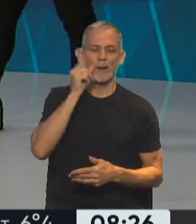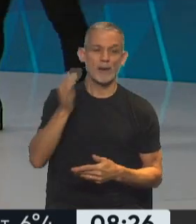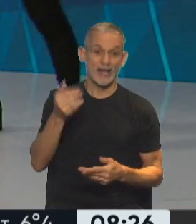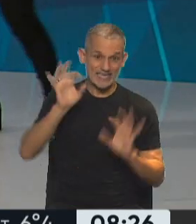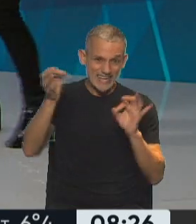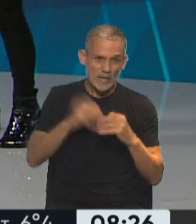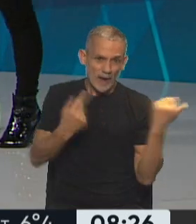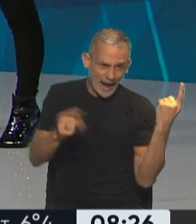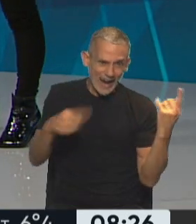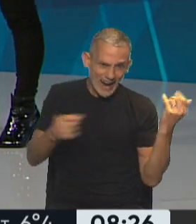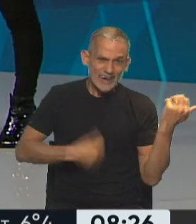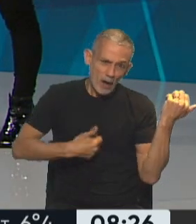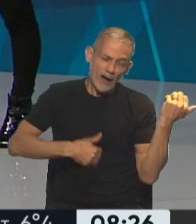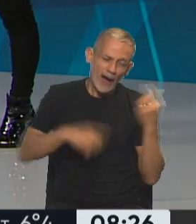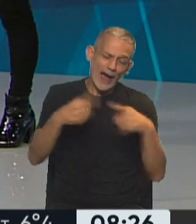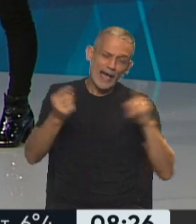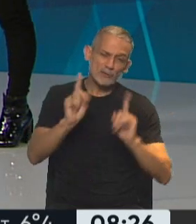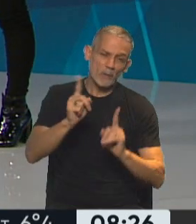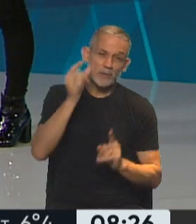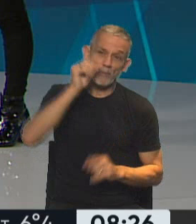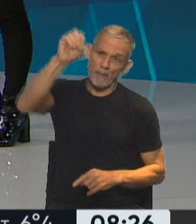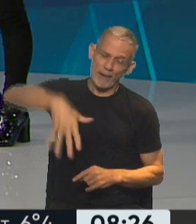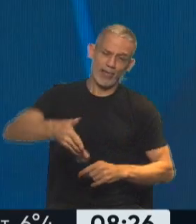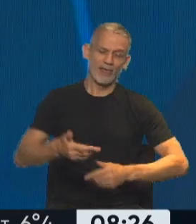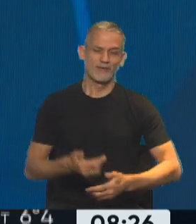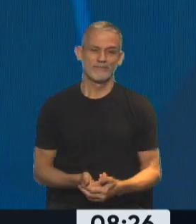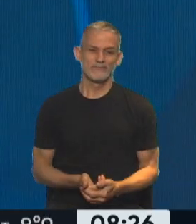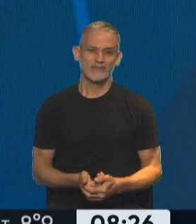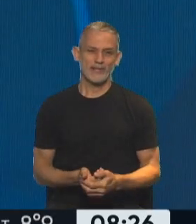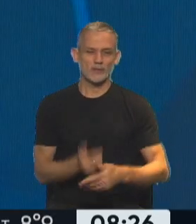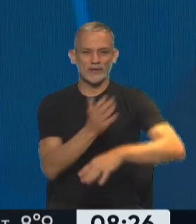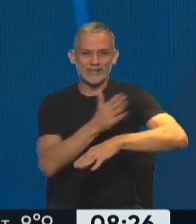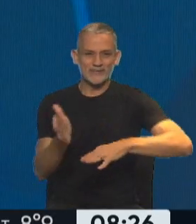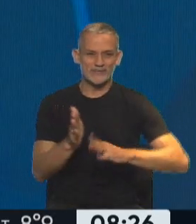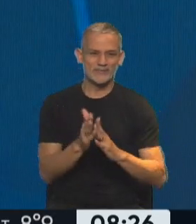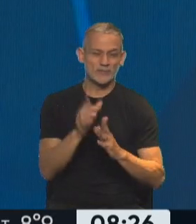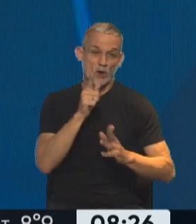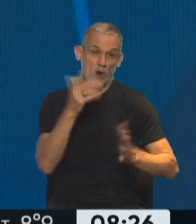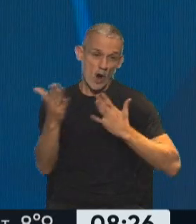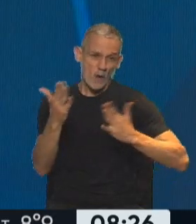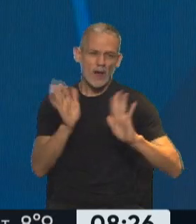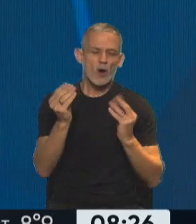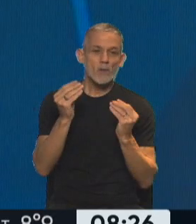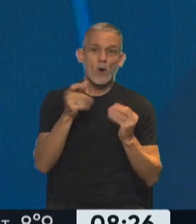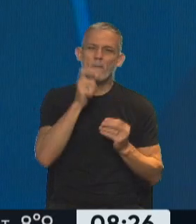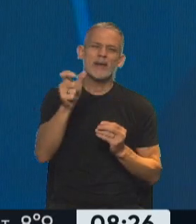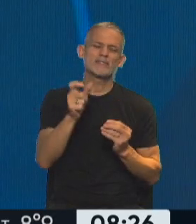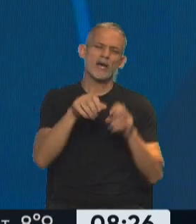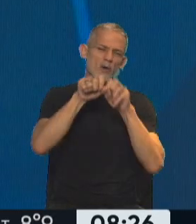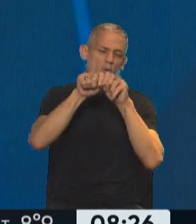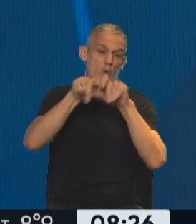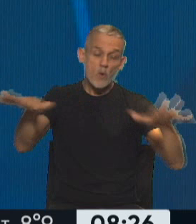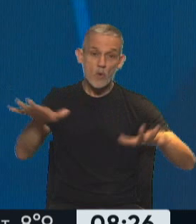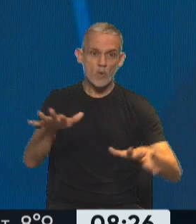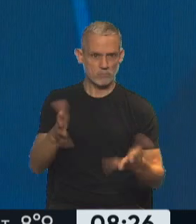se retrasa un poquito, ¿no? Le ponen la canción y aparece enseguida. Pero bueno, hubo una analogía, cómo se puede amplificar un mensaje. Es una viralización en la